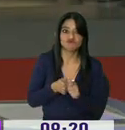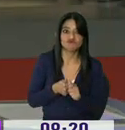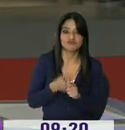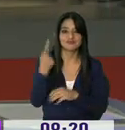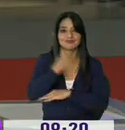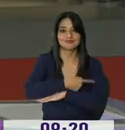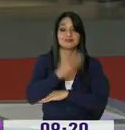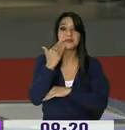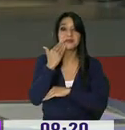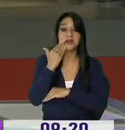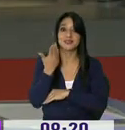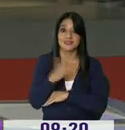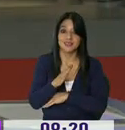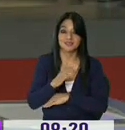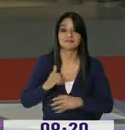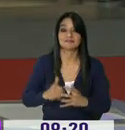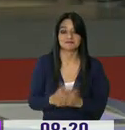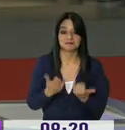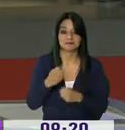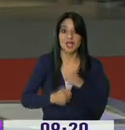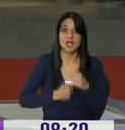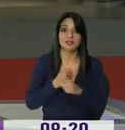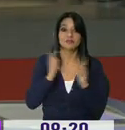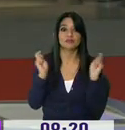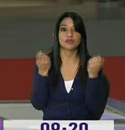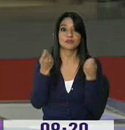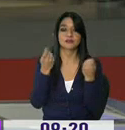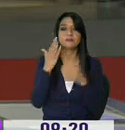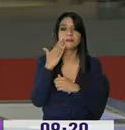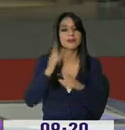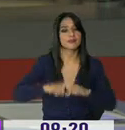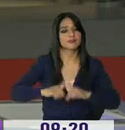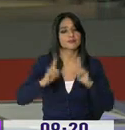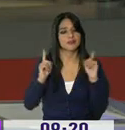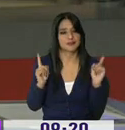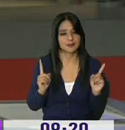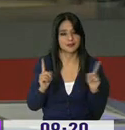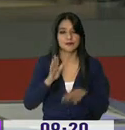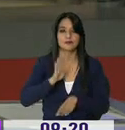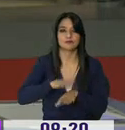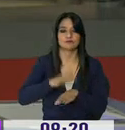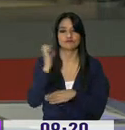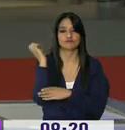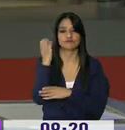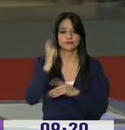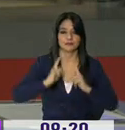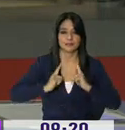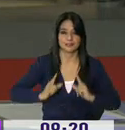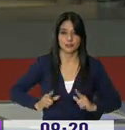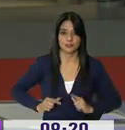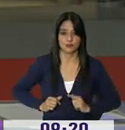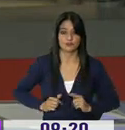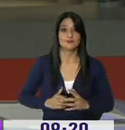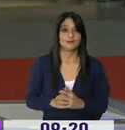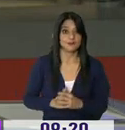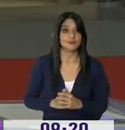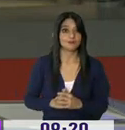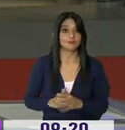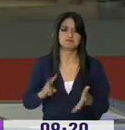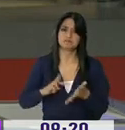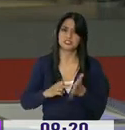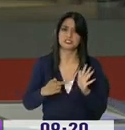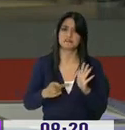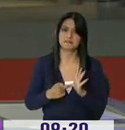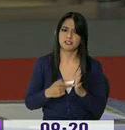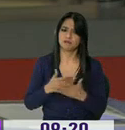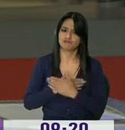Día de la Madre, amigos y vecinos. Este año la celebración será diferente, como hemos dicho, debido a la emergencia sanitaria. Aunque esto no impide la